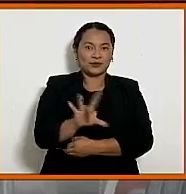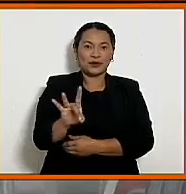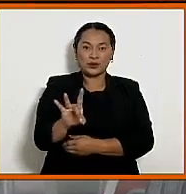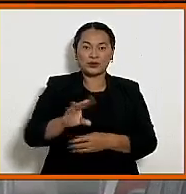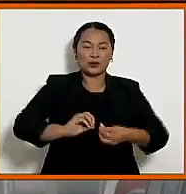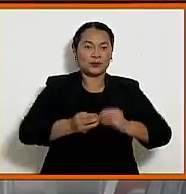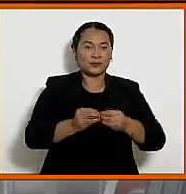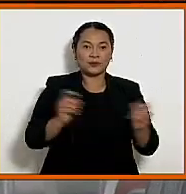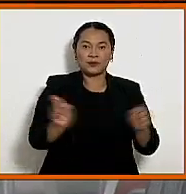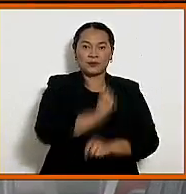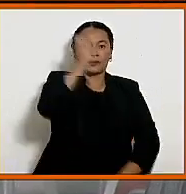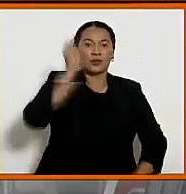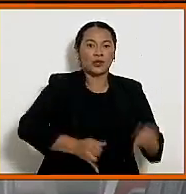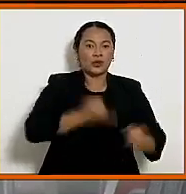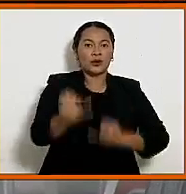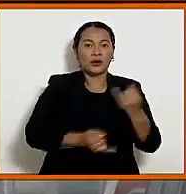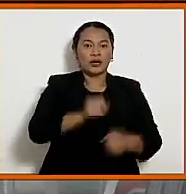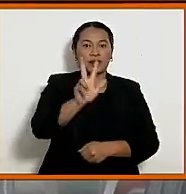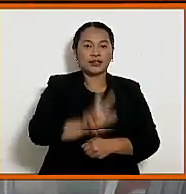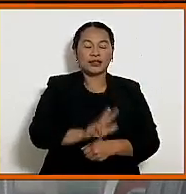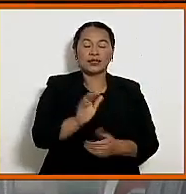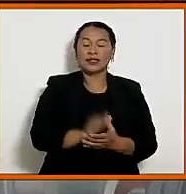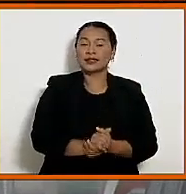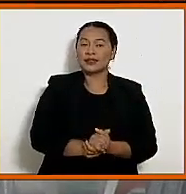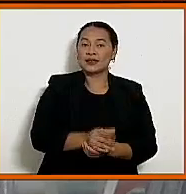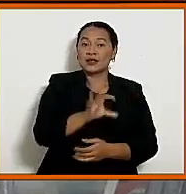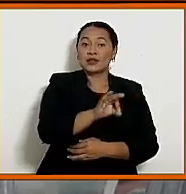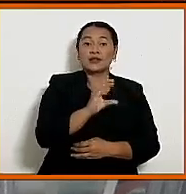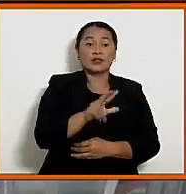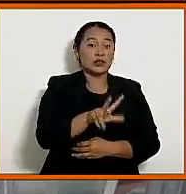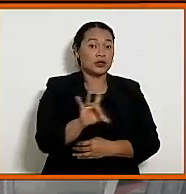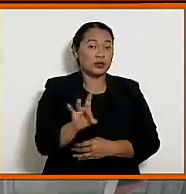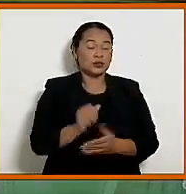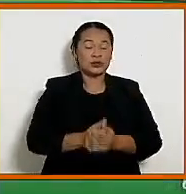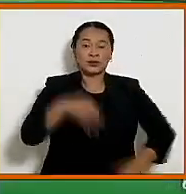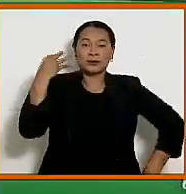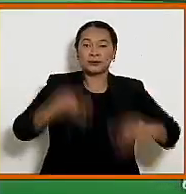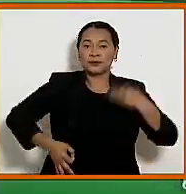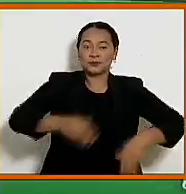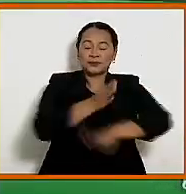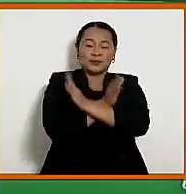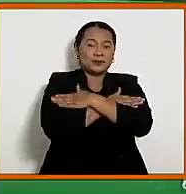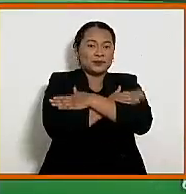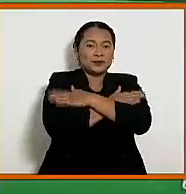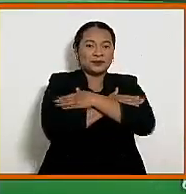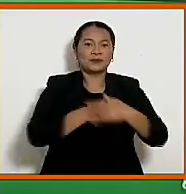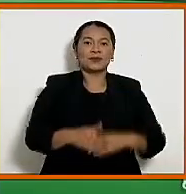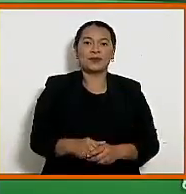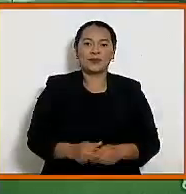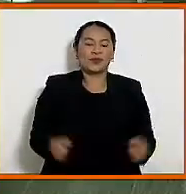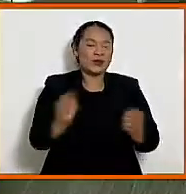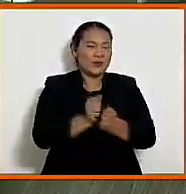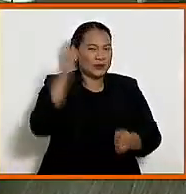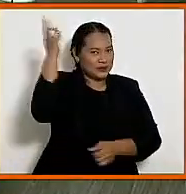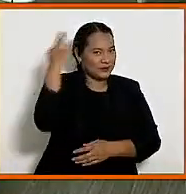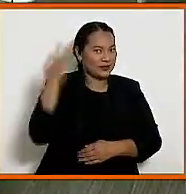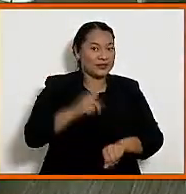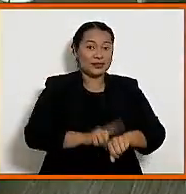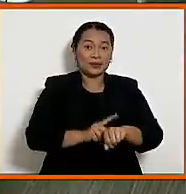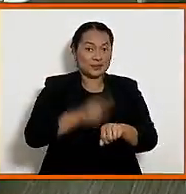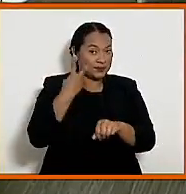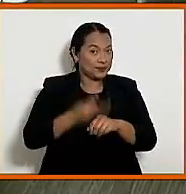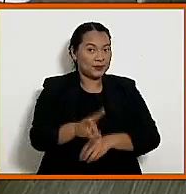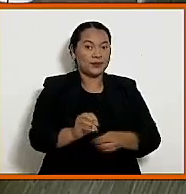8. El número ganador para Juga 3 es el 938. Muchas felicidades. Vamos con Francini para conocer los dos